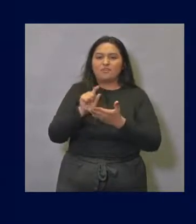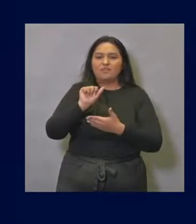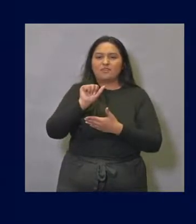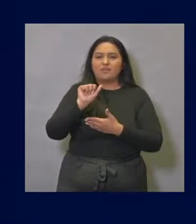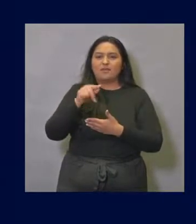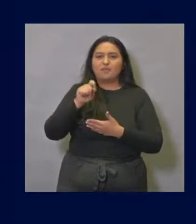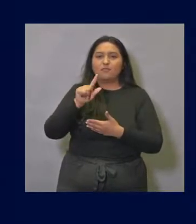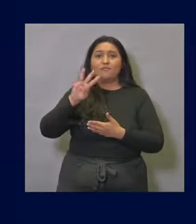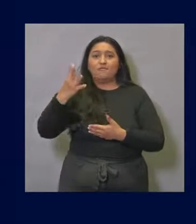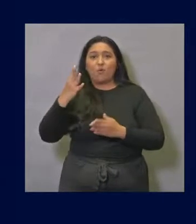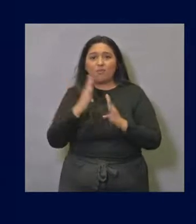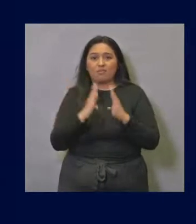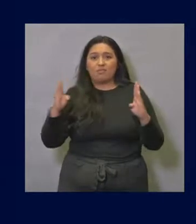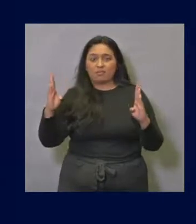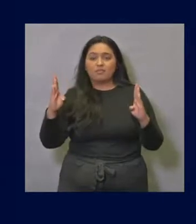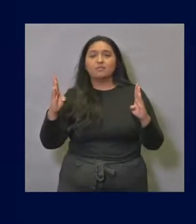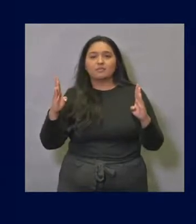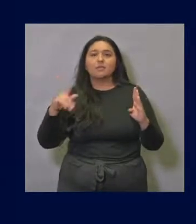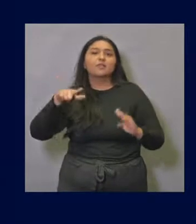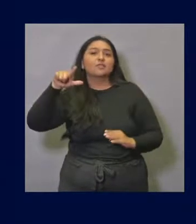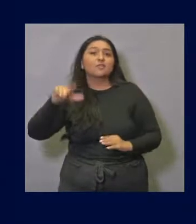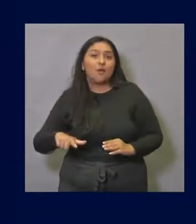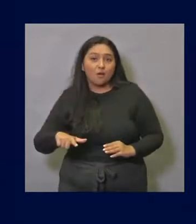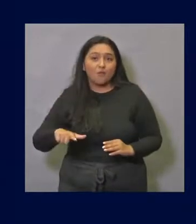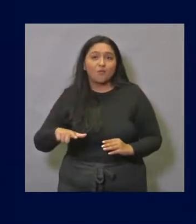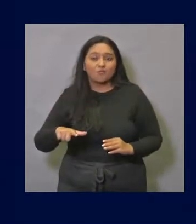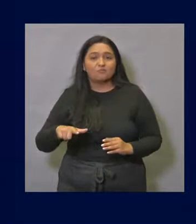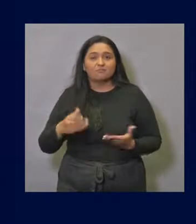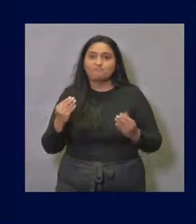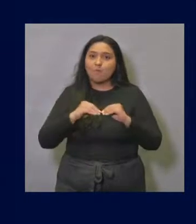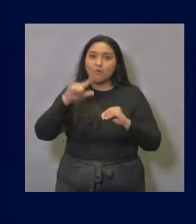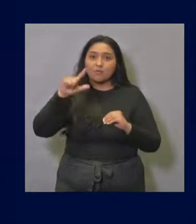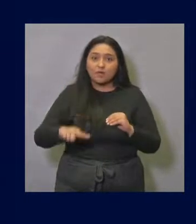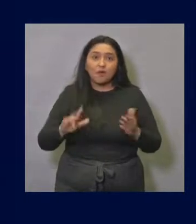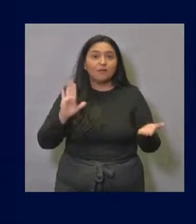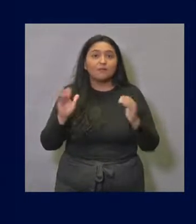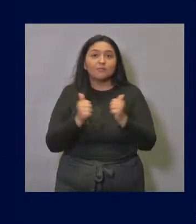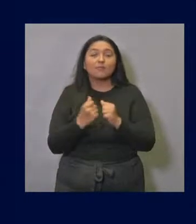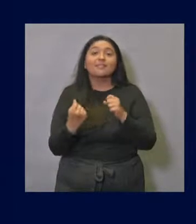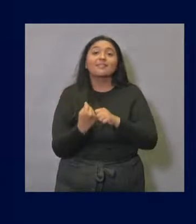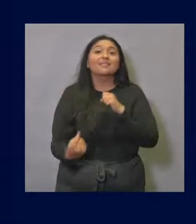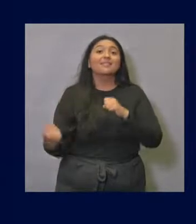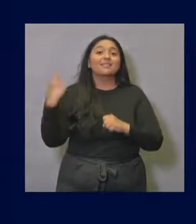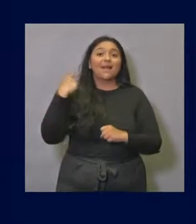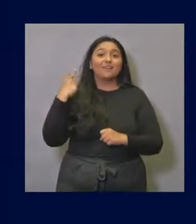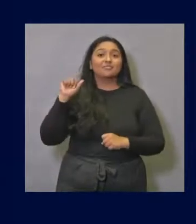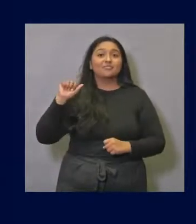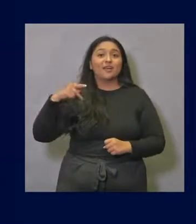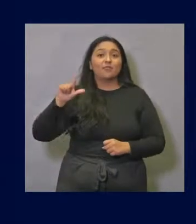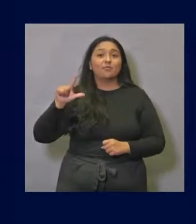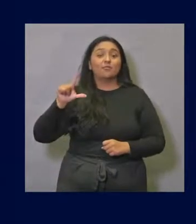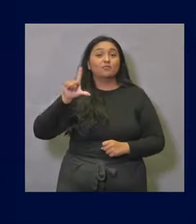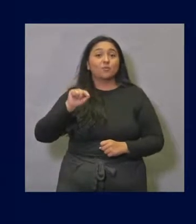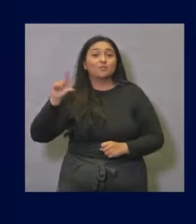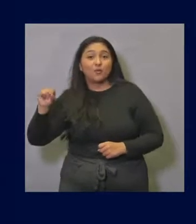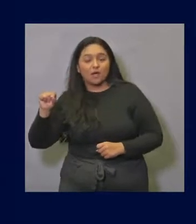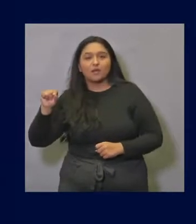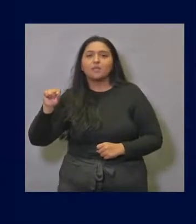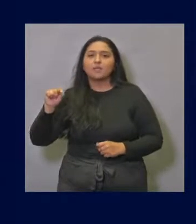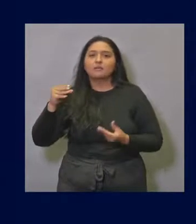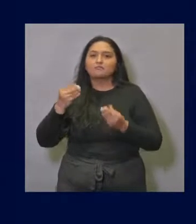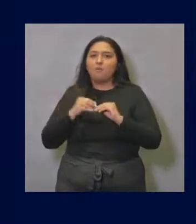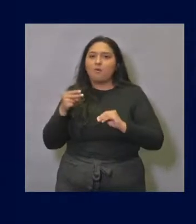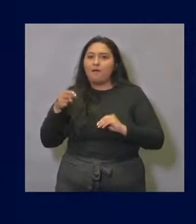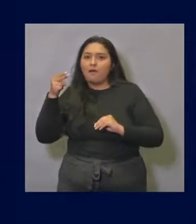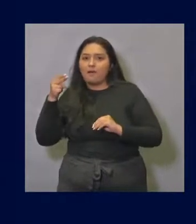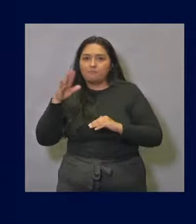abril ahora son más bajos que lo que informamos hace un año a principios de abril del año pasado, al comienzo de la